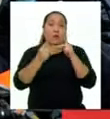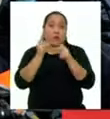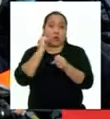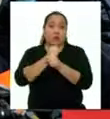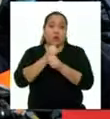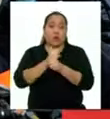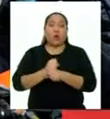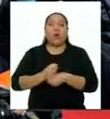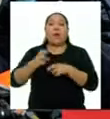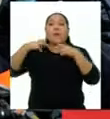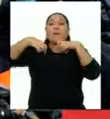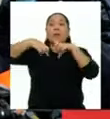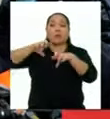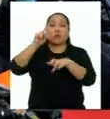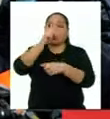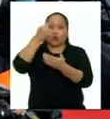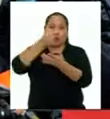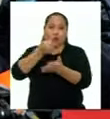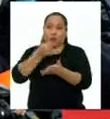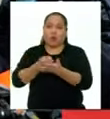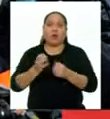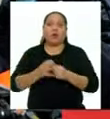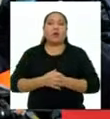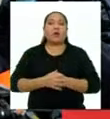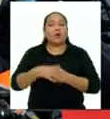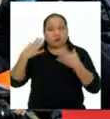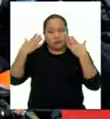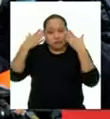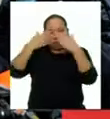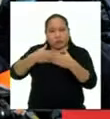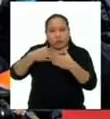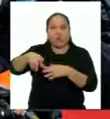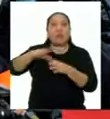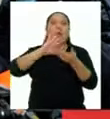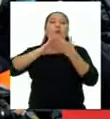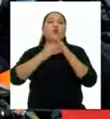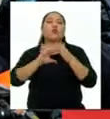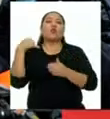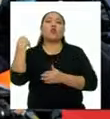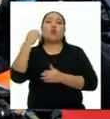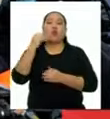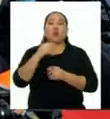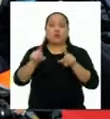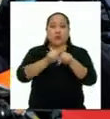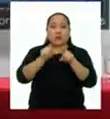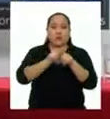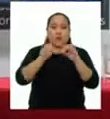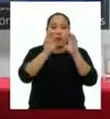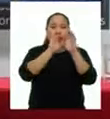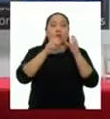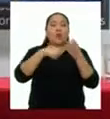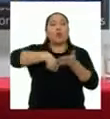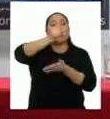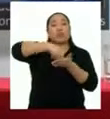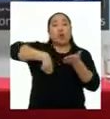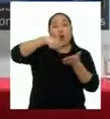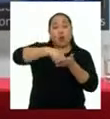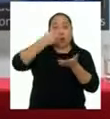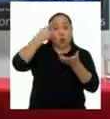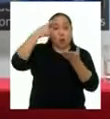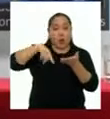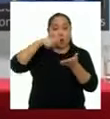y licencias sin goce de haber, priorizando a la población joven y a los contratos de duración indeterminada.